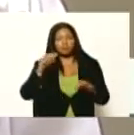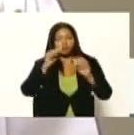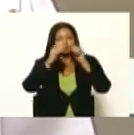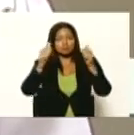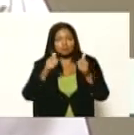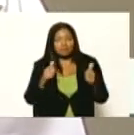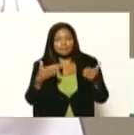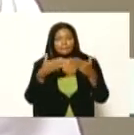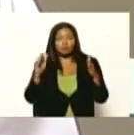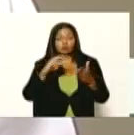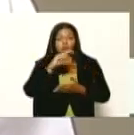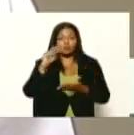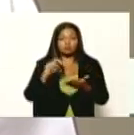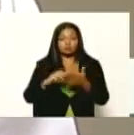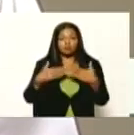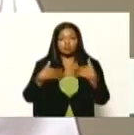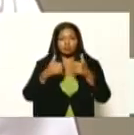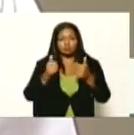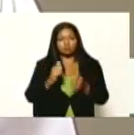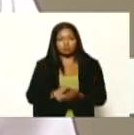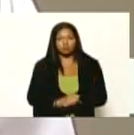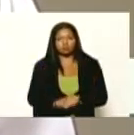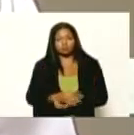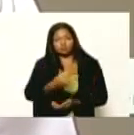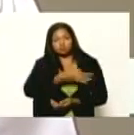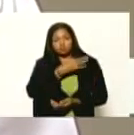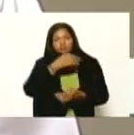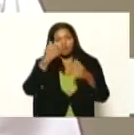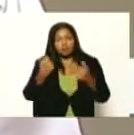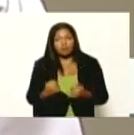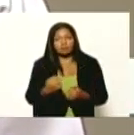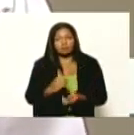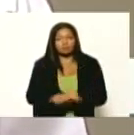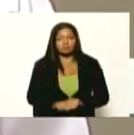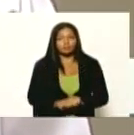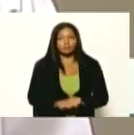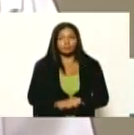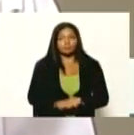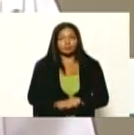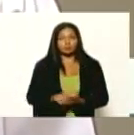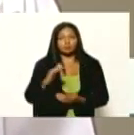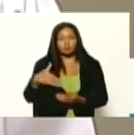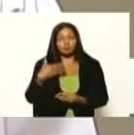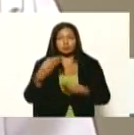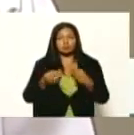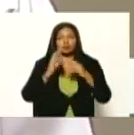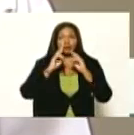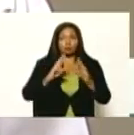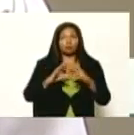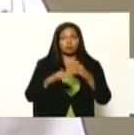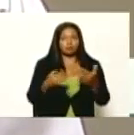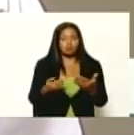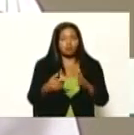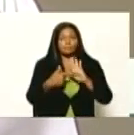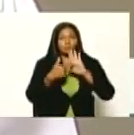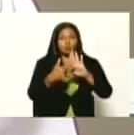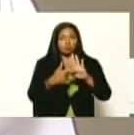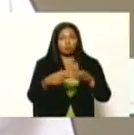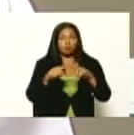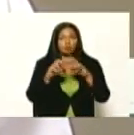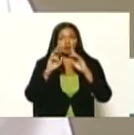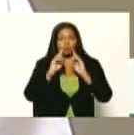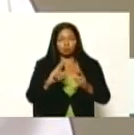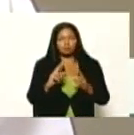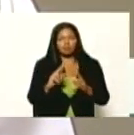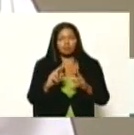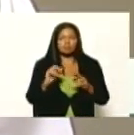sistema público nacional de salud socialista y que es capaz de dar respuesta y de demostrar con los resultados